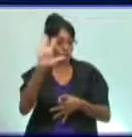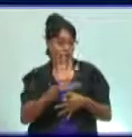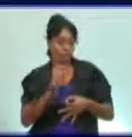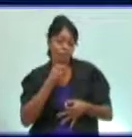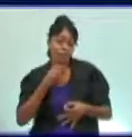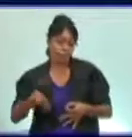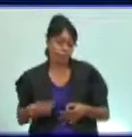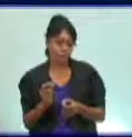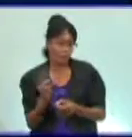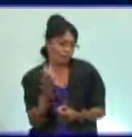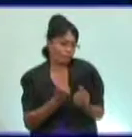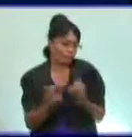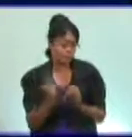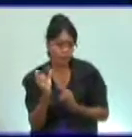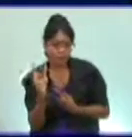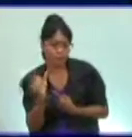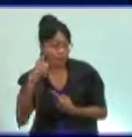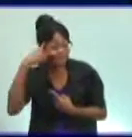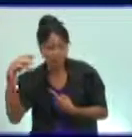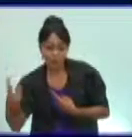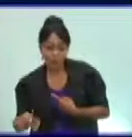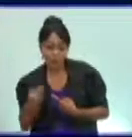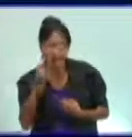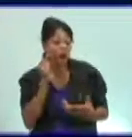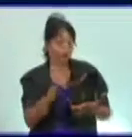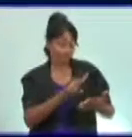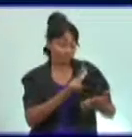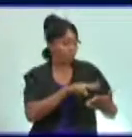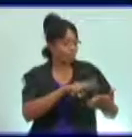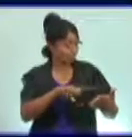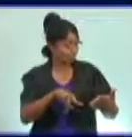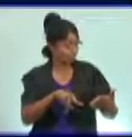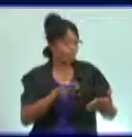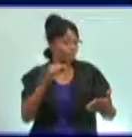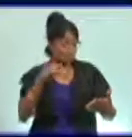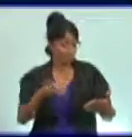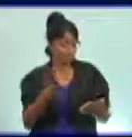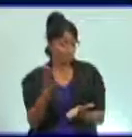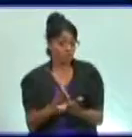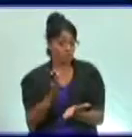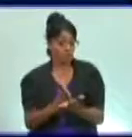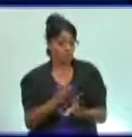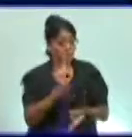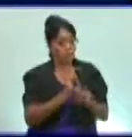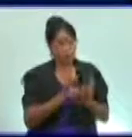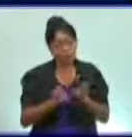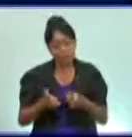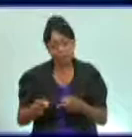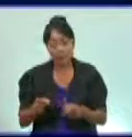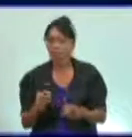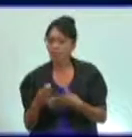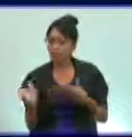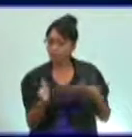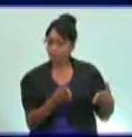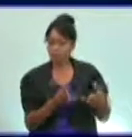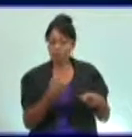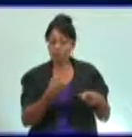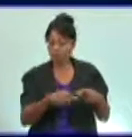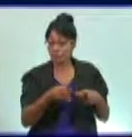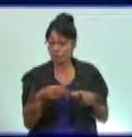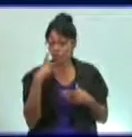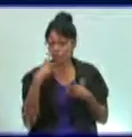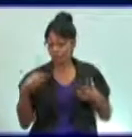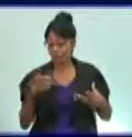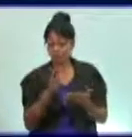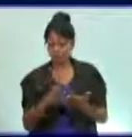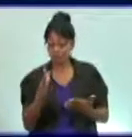sepamos y que vayamos a utilizar. Incluso lo vamos a ir orientando durante la clase. Y un material importante que es el libro de texto de la